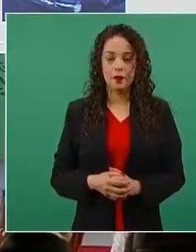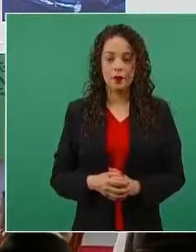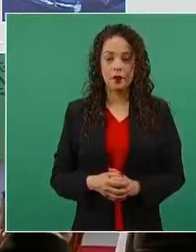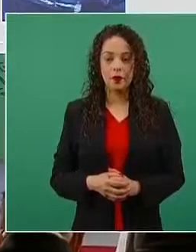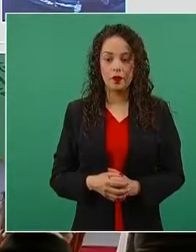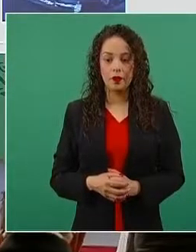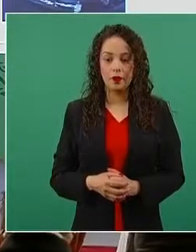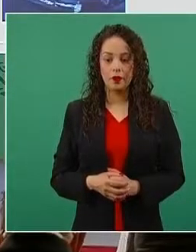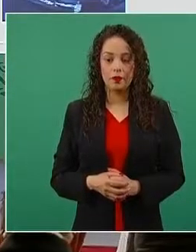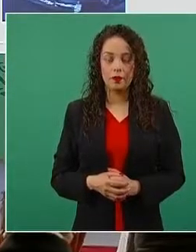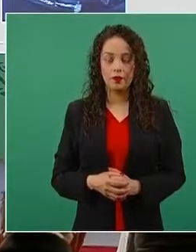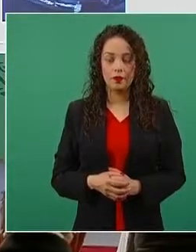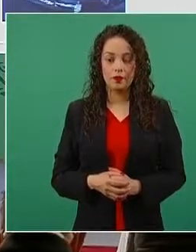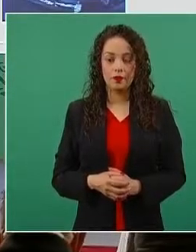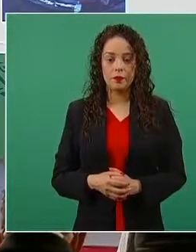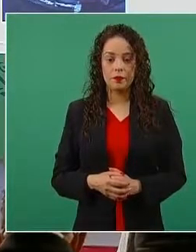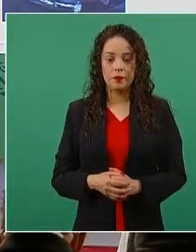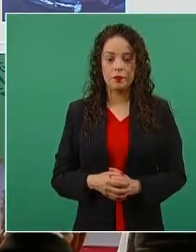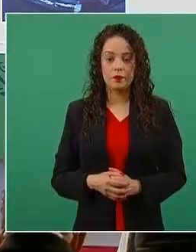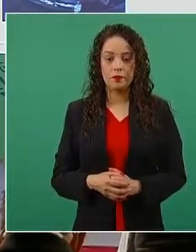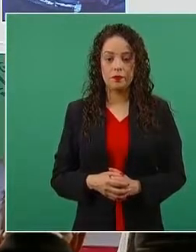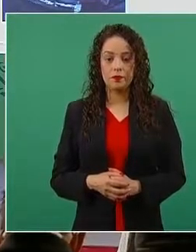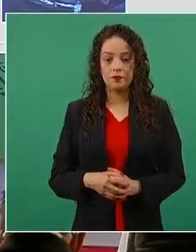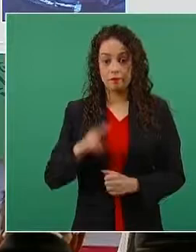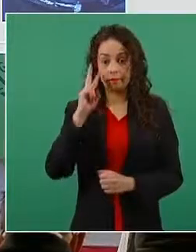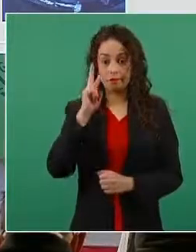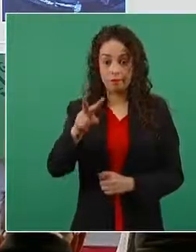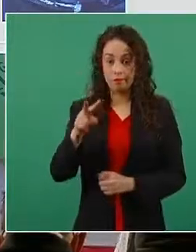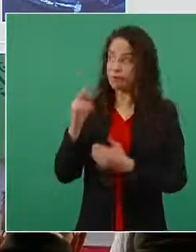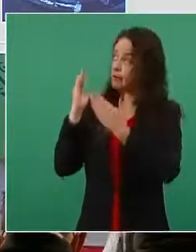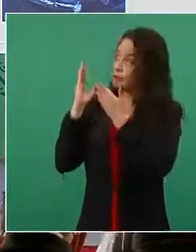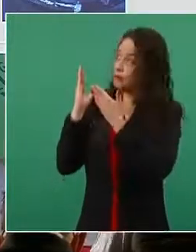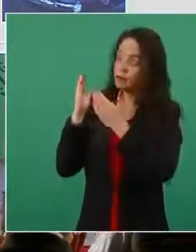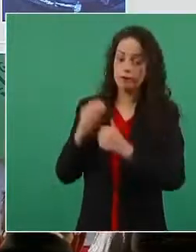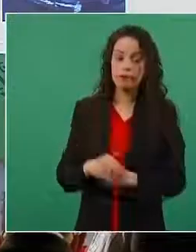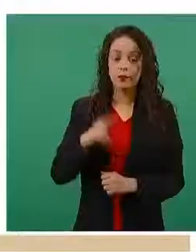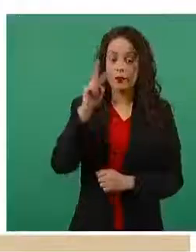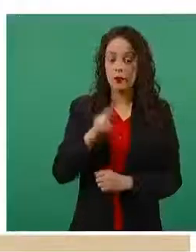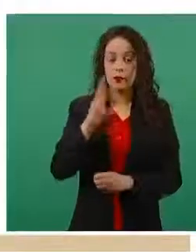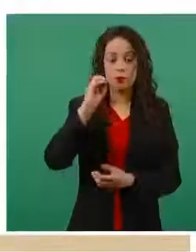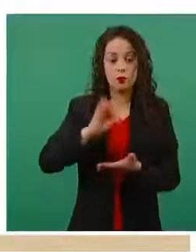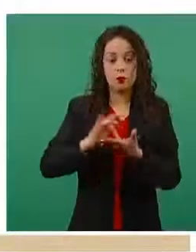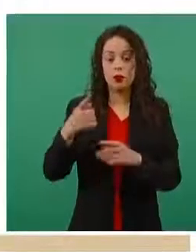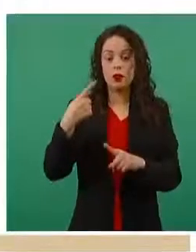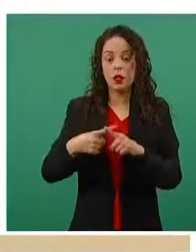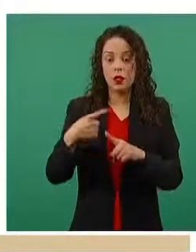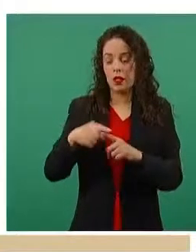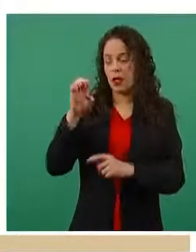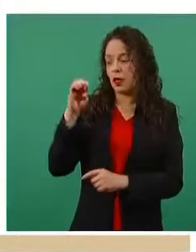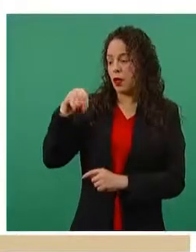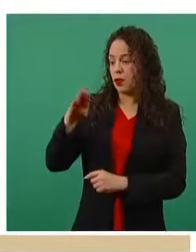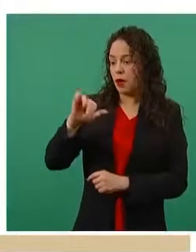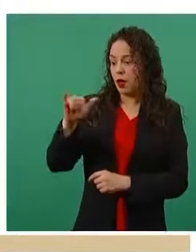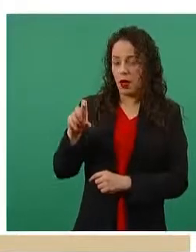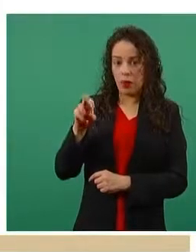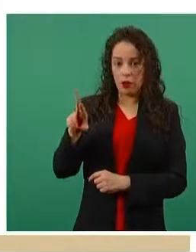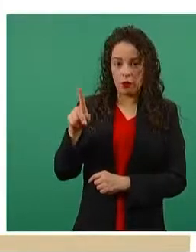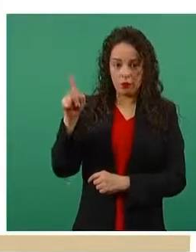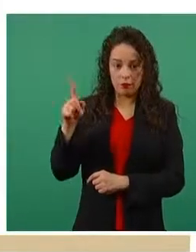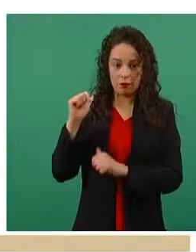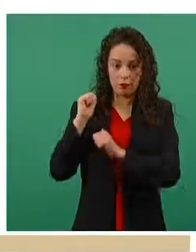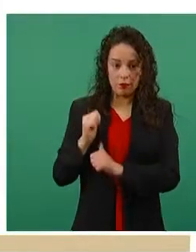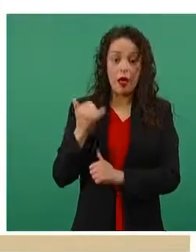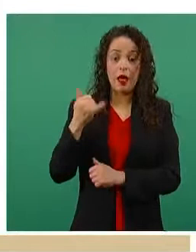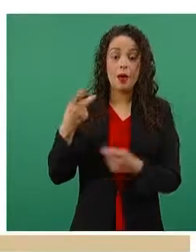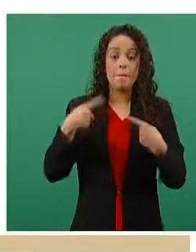Y bueno, aquí ya les pongo los datos. Les queremos agradecer al embajador, desde luego al presidente de